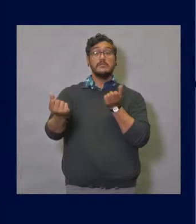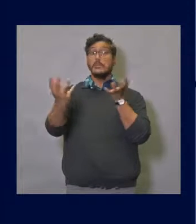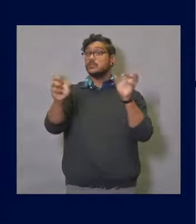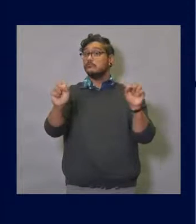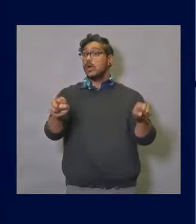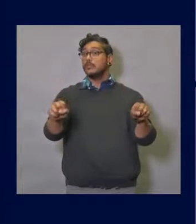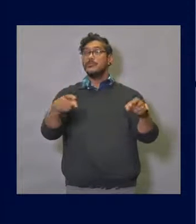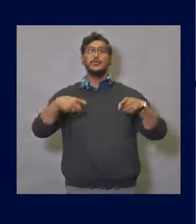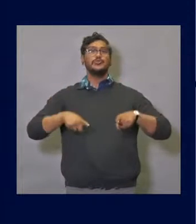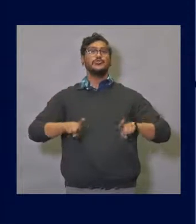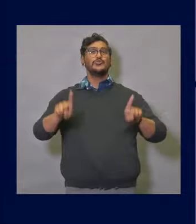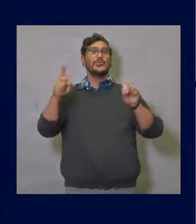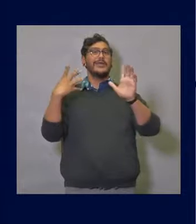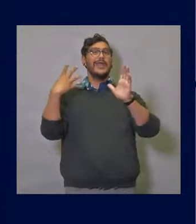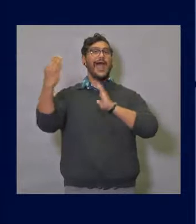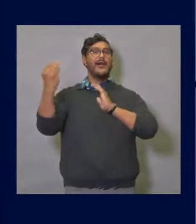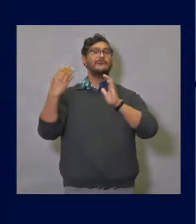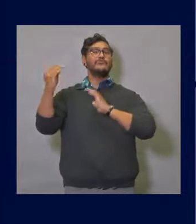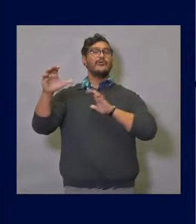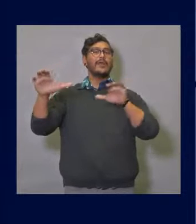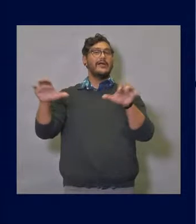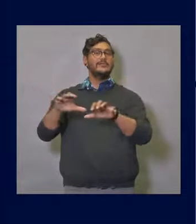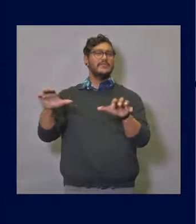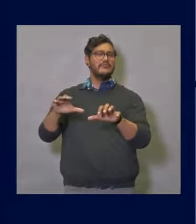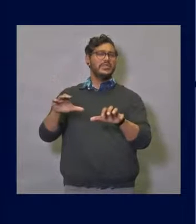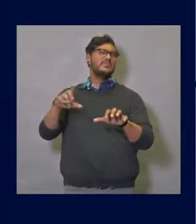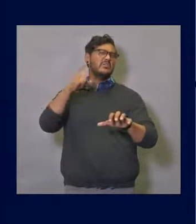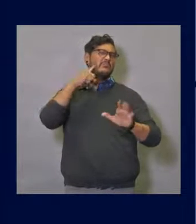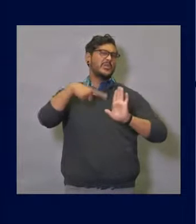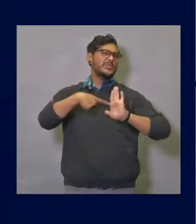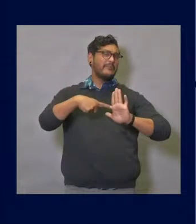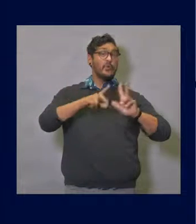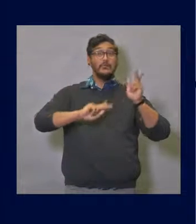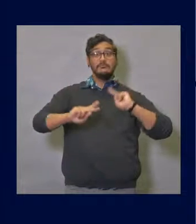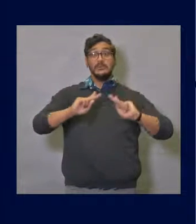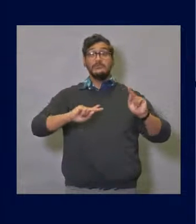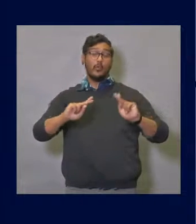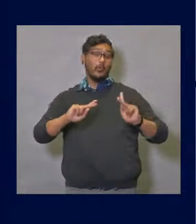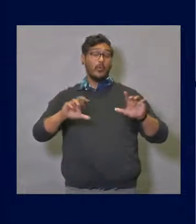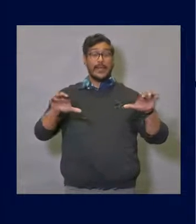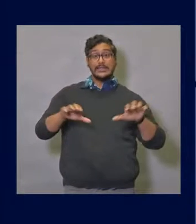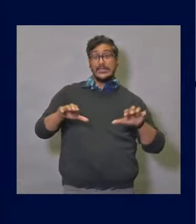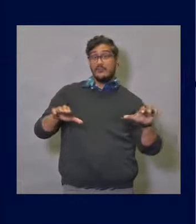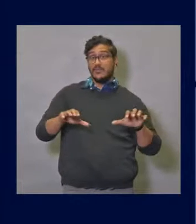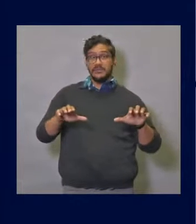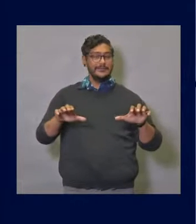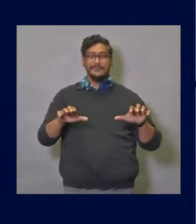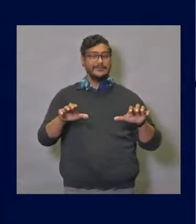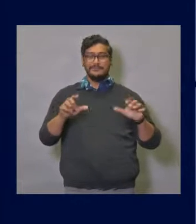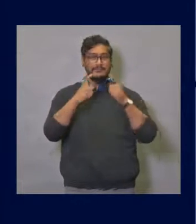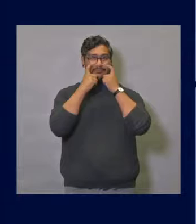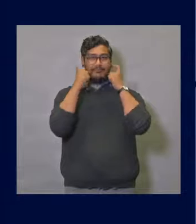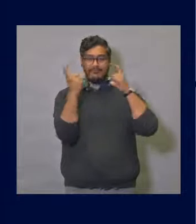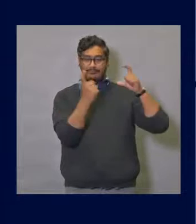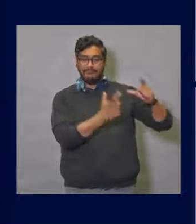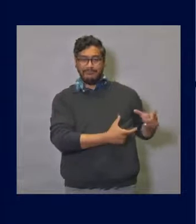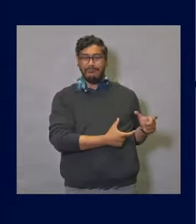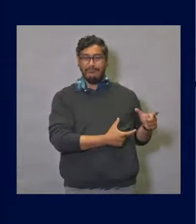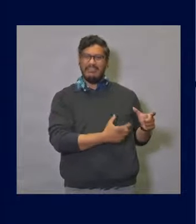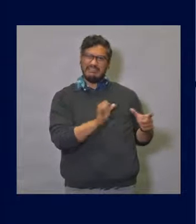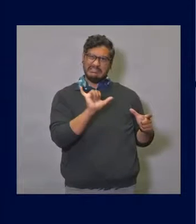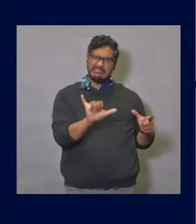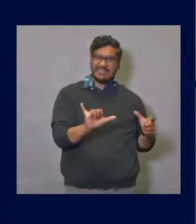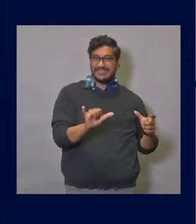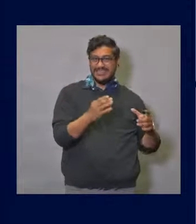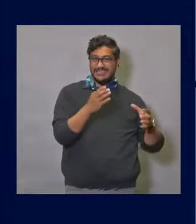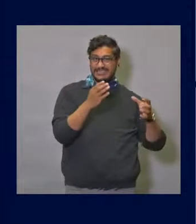las actividades en las que los estudiantes no usan máscaras como comer y beber. Sigue siendo un requisito de un mínimo de